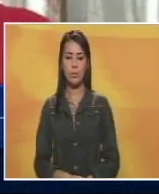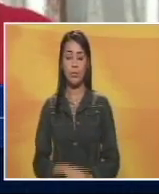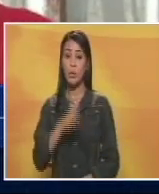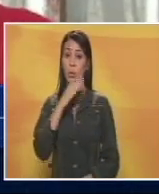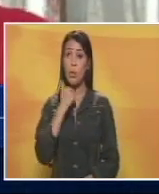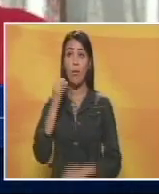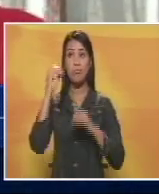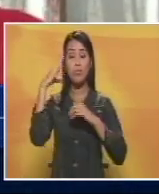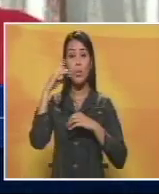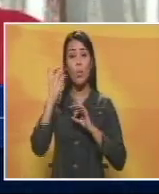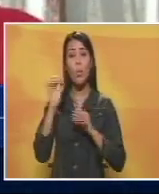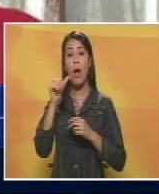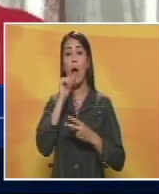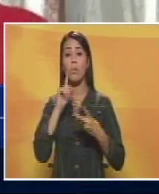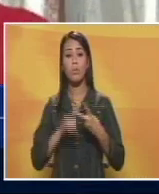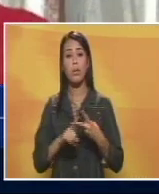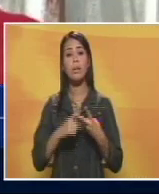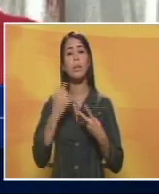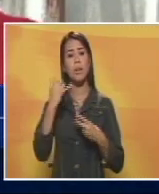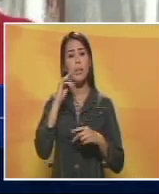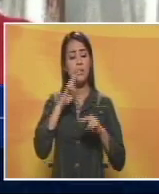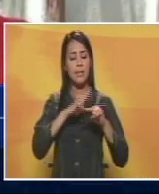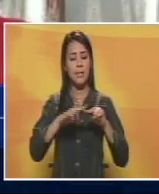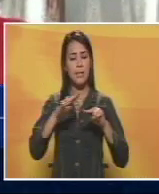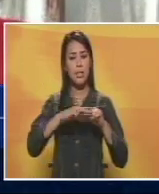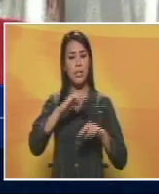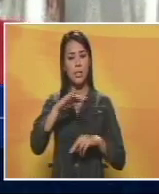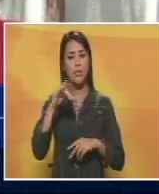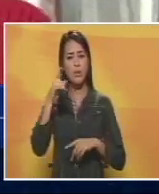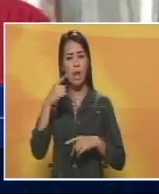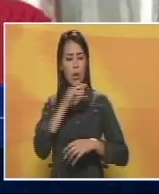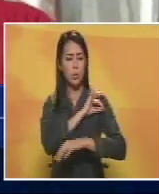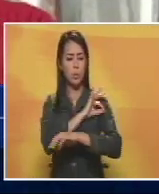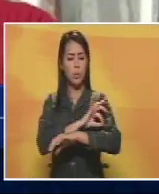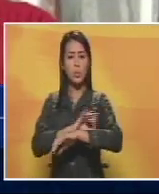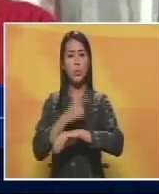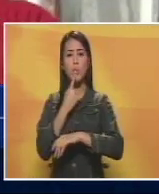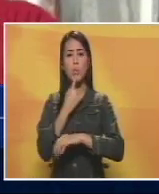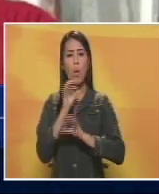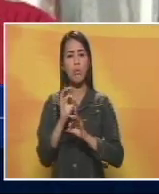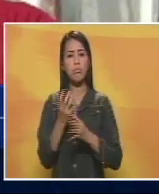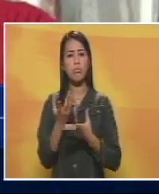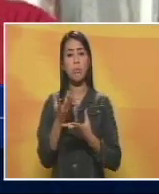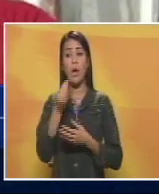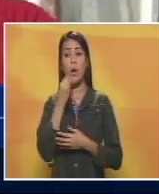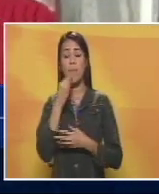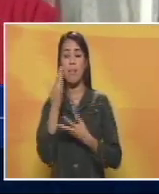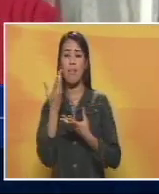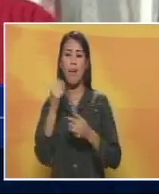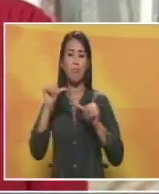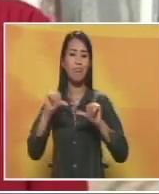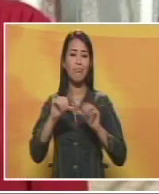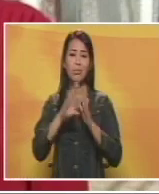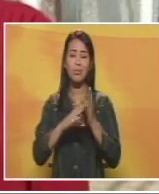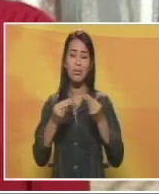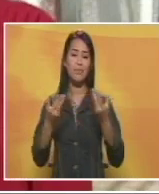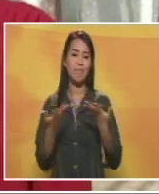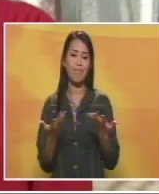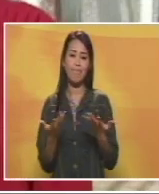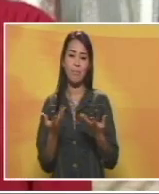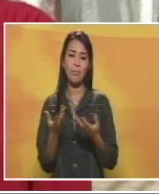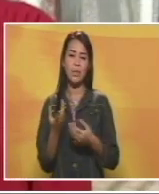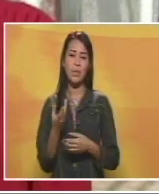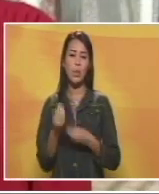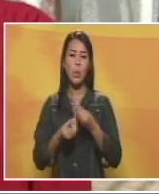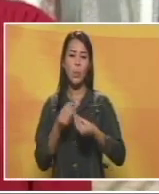teníamos luz, no teníamos agua, tenemos niños que tienen lechina, los alimentos se nos han dañado Y bueno, imagínate tú